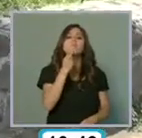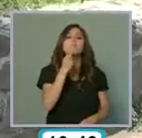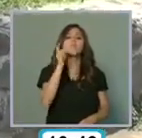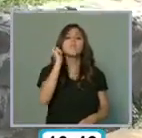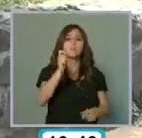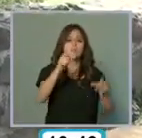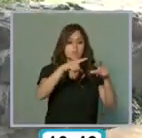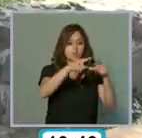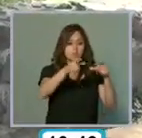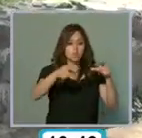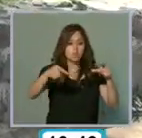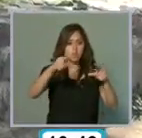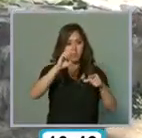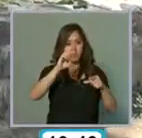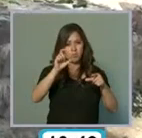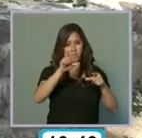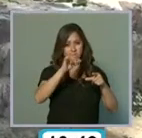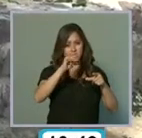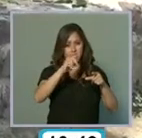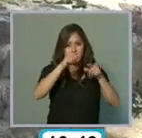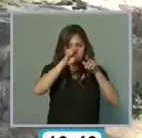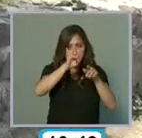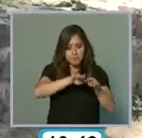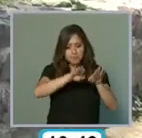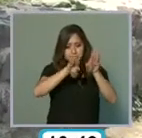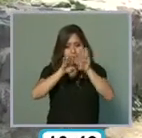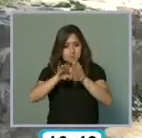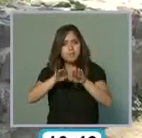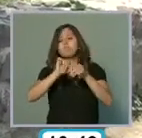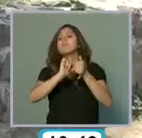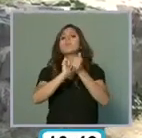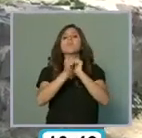hojas de obsidiana, las puntas de obsidiana, con eso él